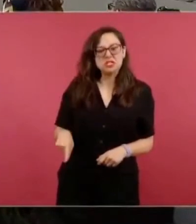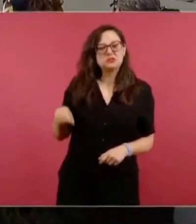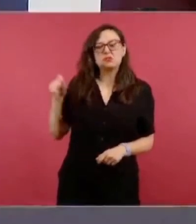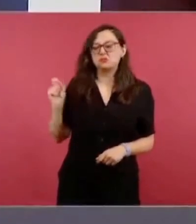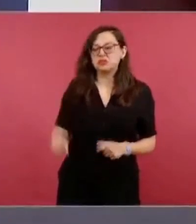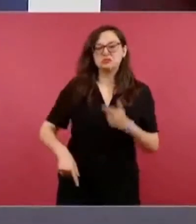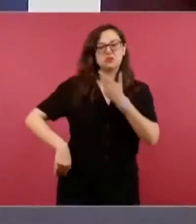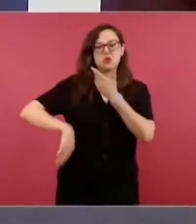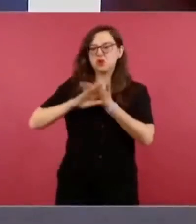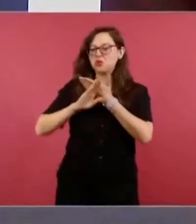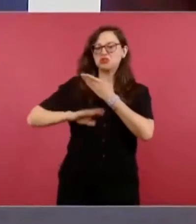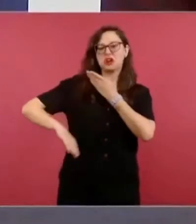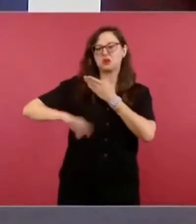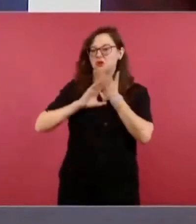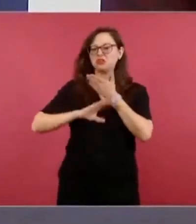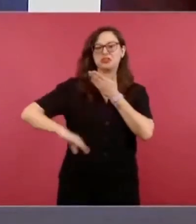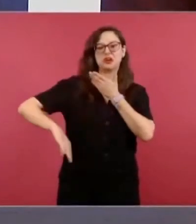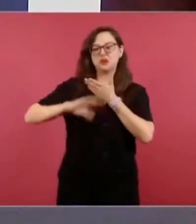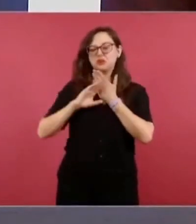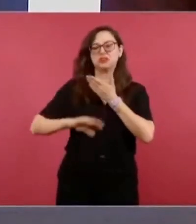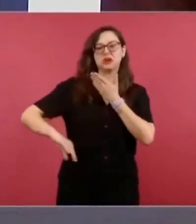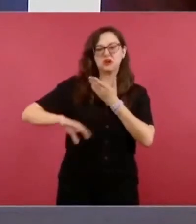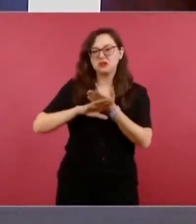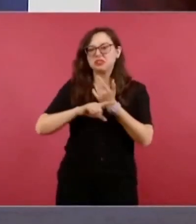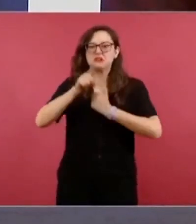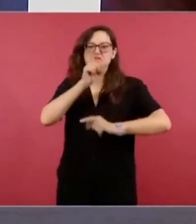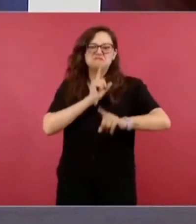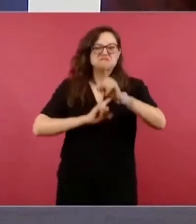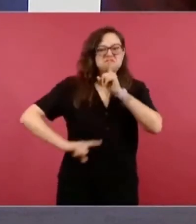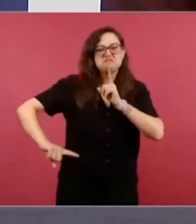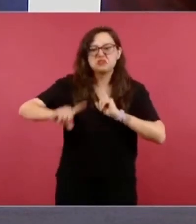Una guerra de mentiras,